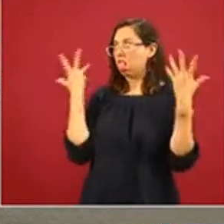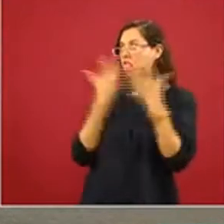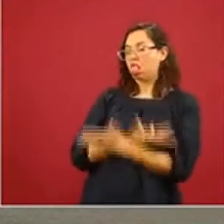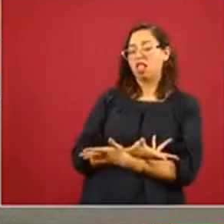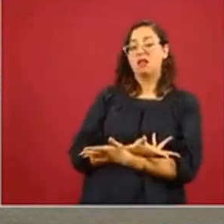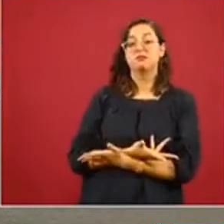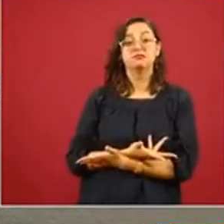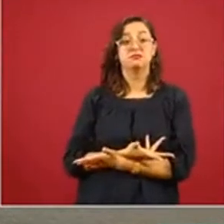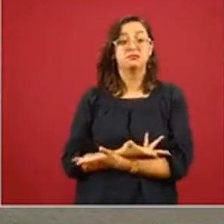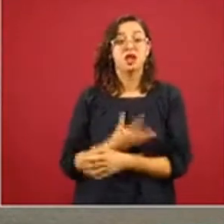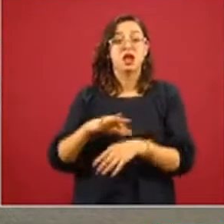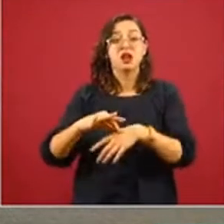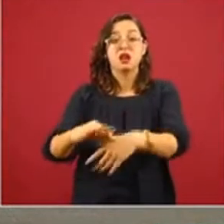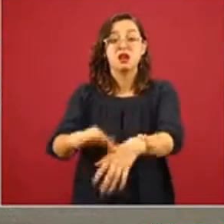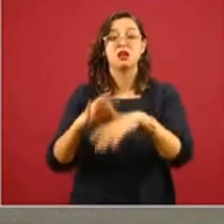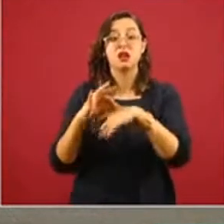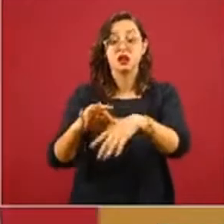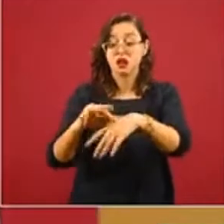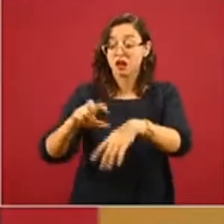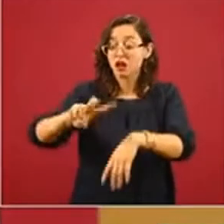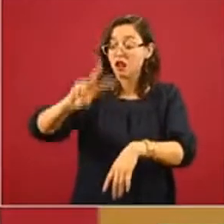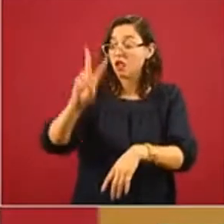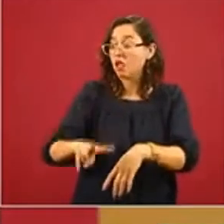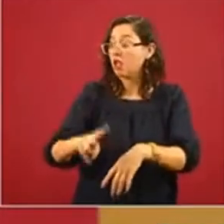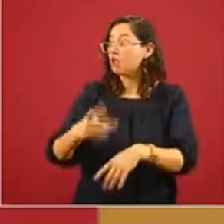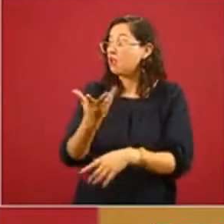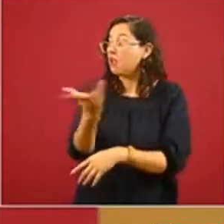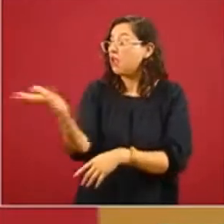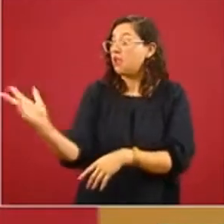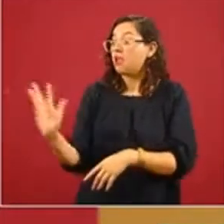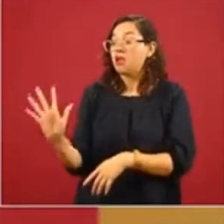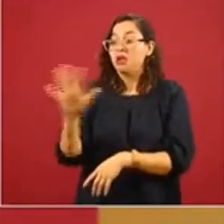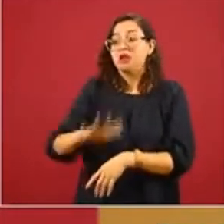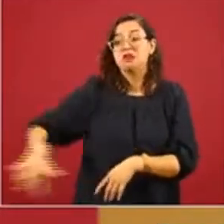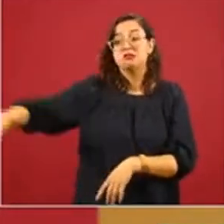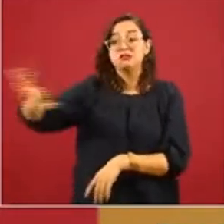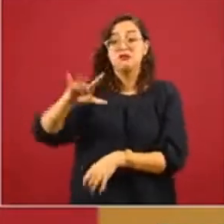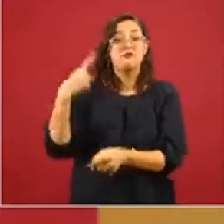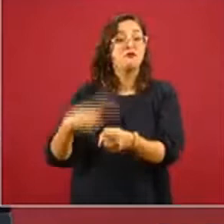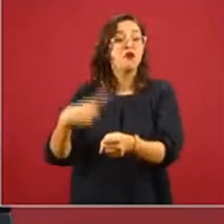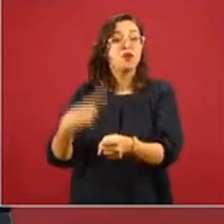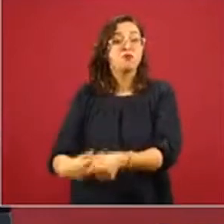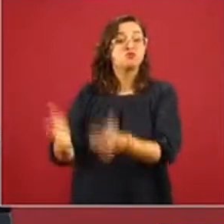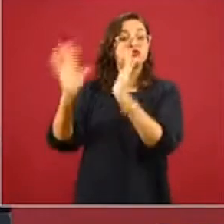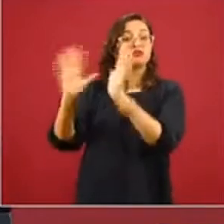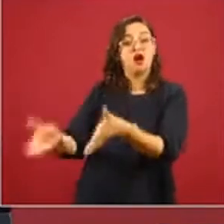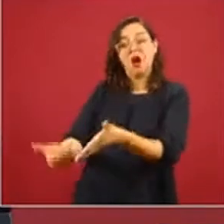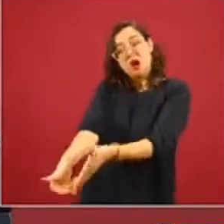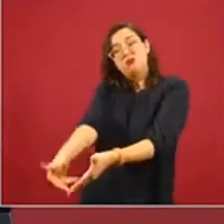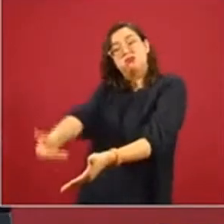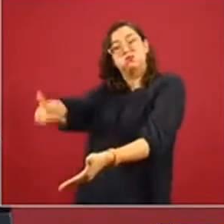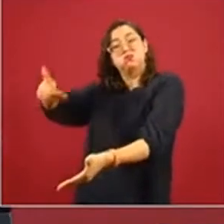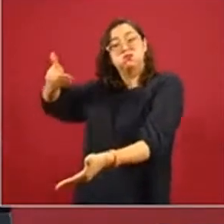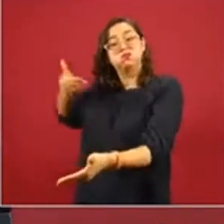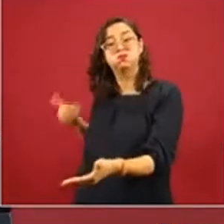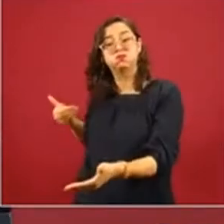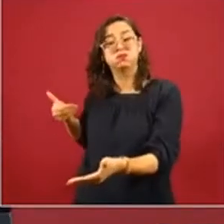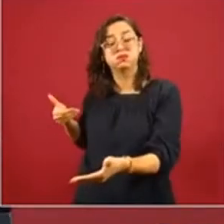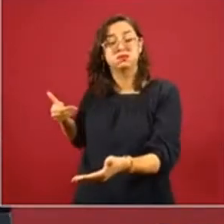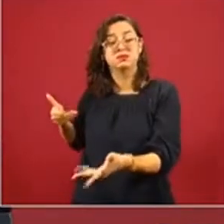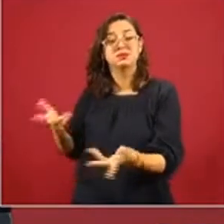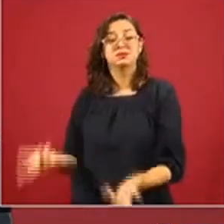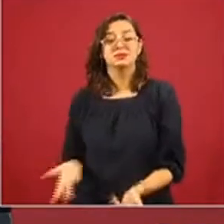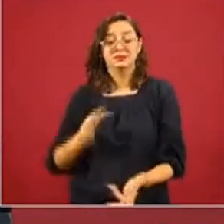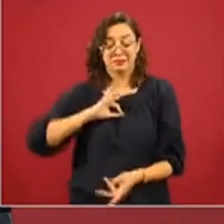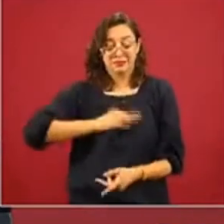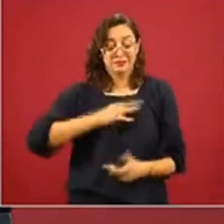realidad, la enfrenta con estas condiciones de salud muy deterioradas, una epidemia que no debemos perder de